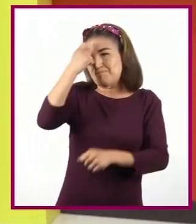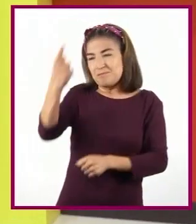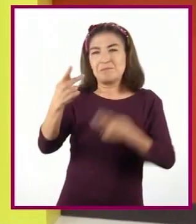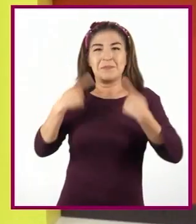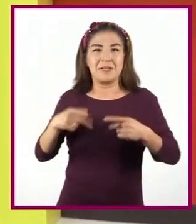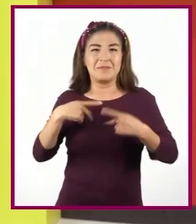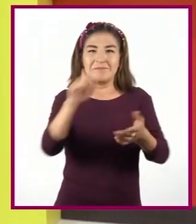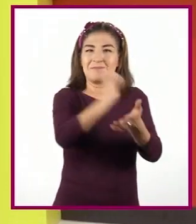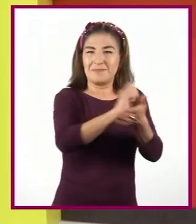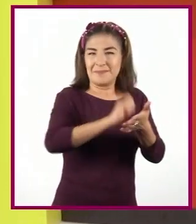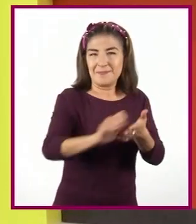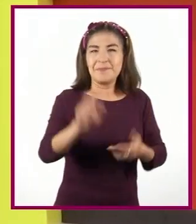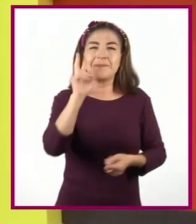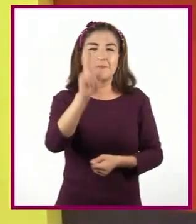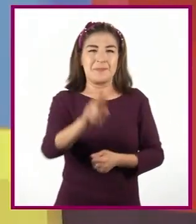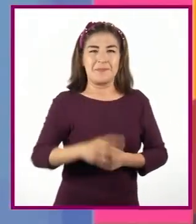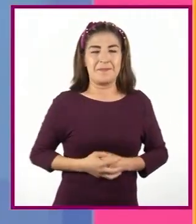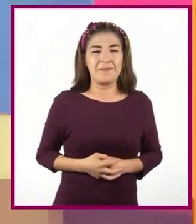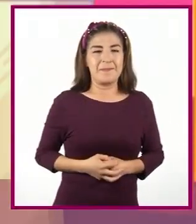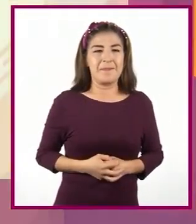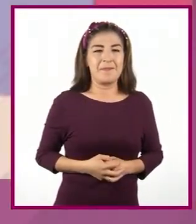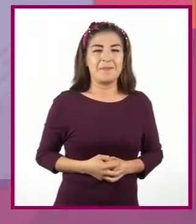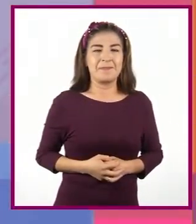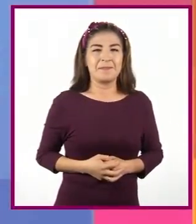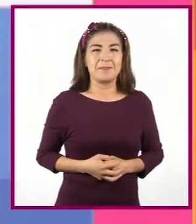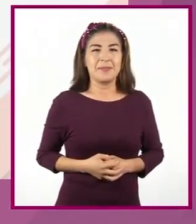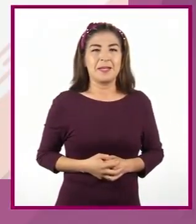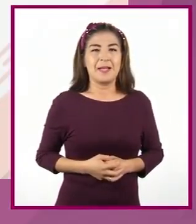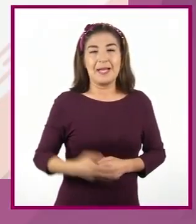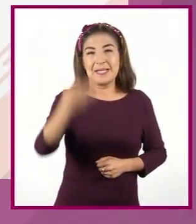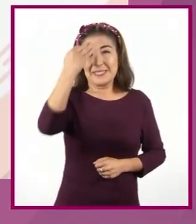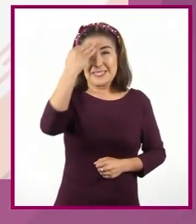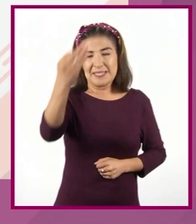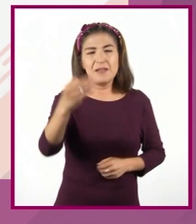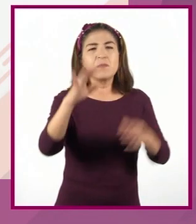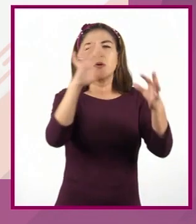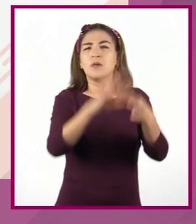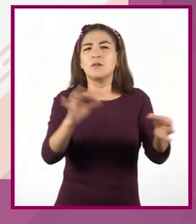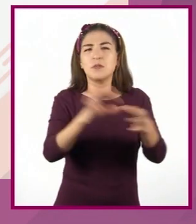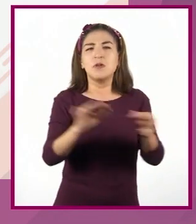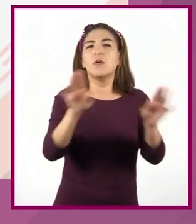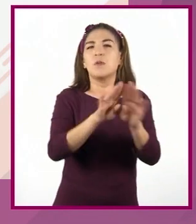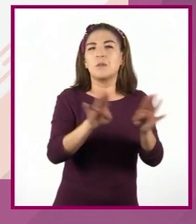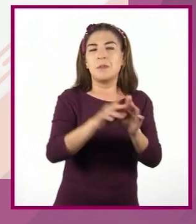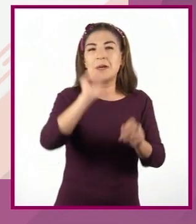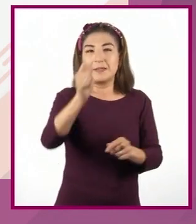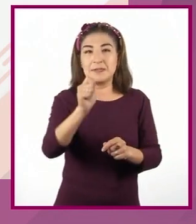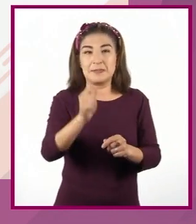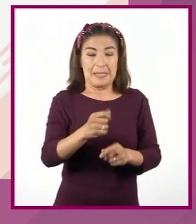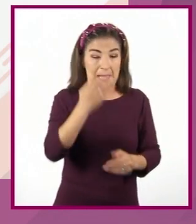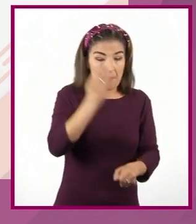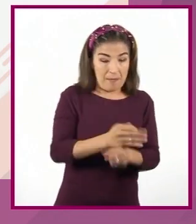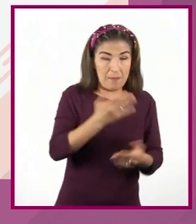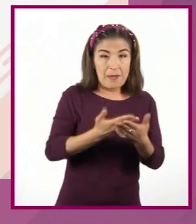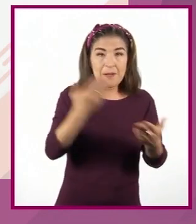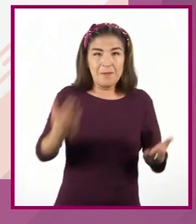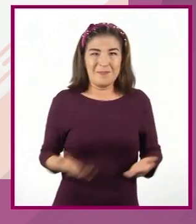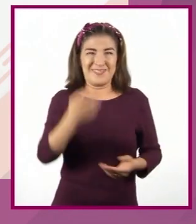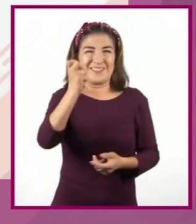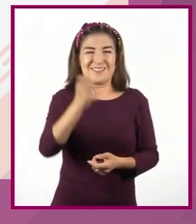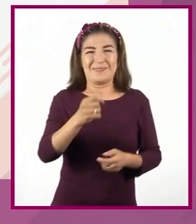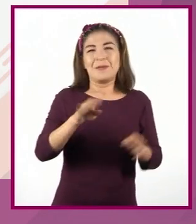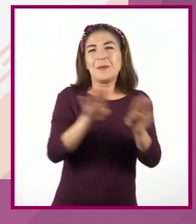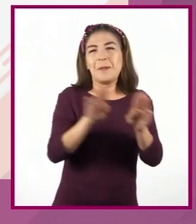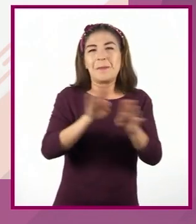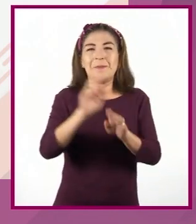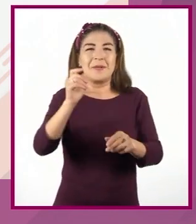causar. Veamos. El tiempo del relato se divide no solo entre el presente que vive el personaje o en el